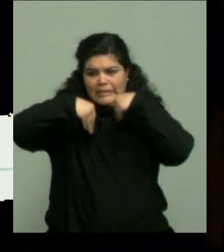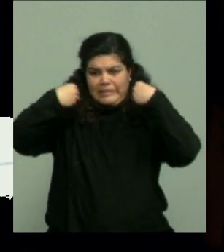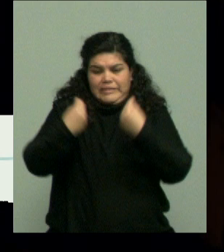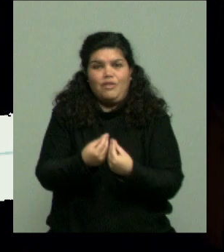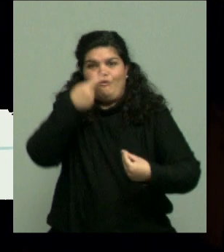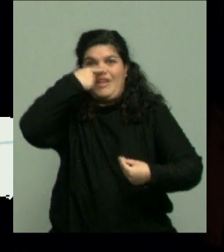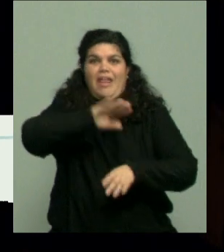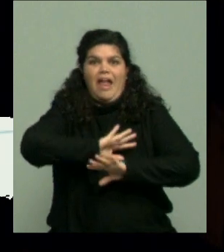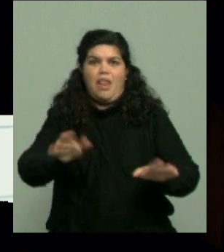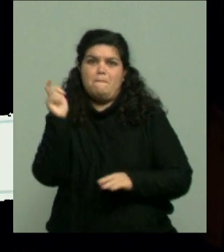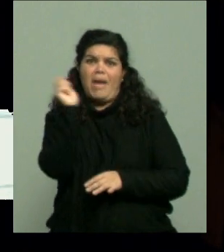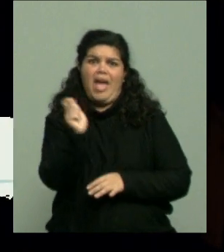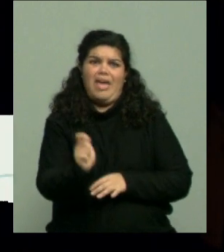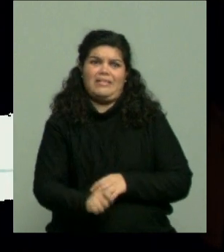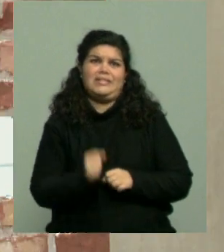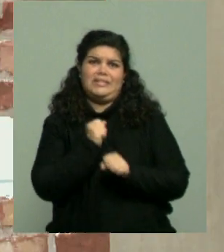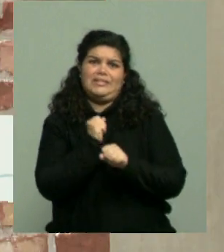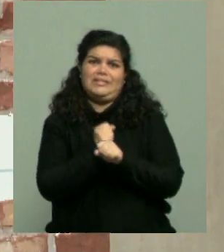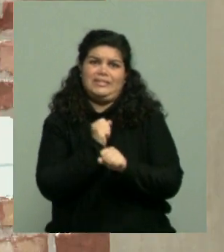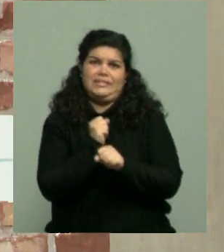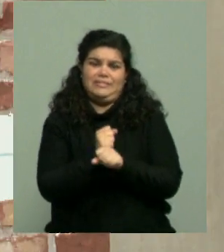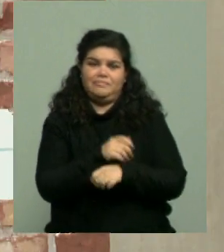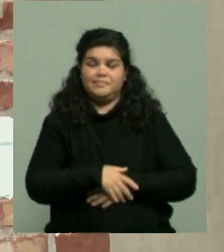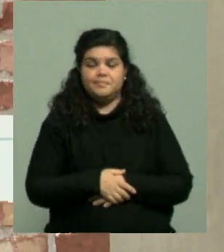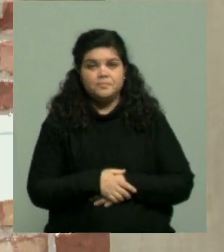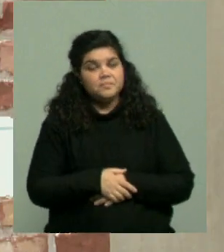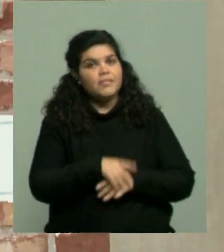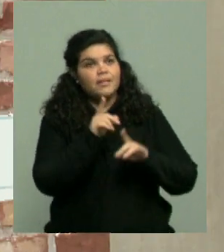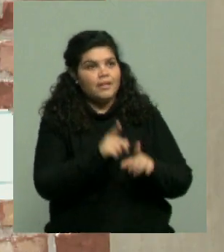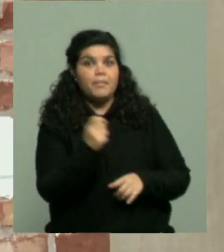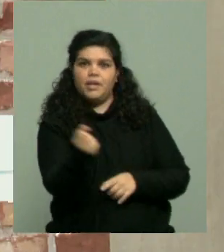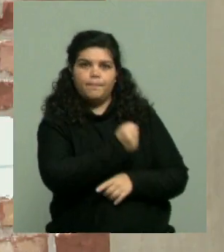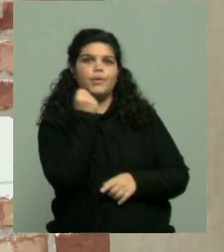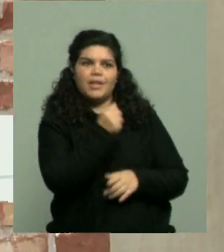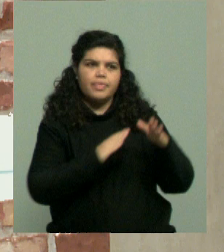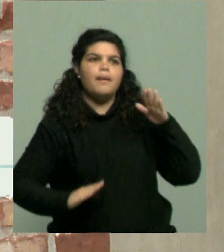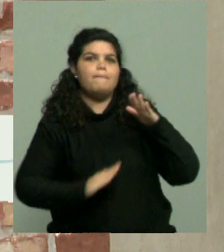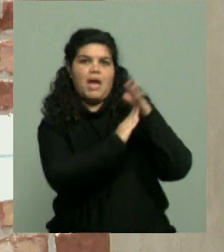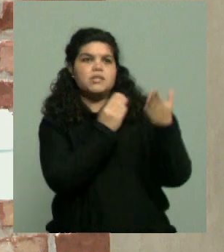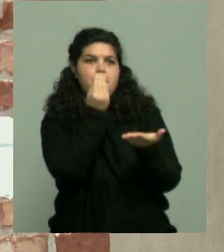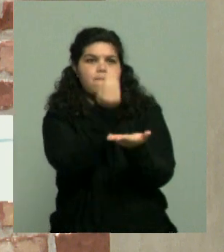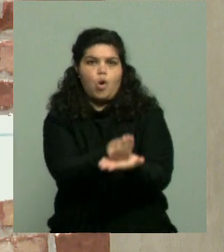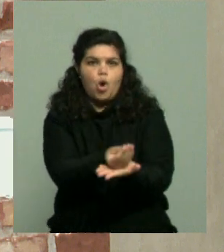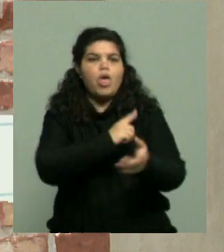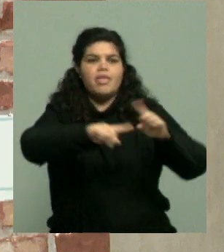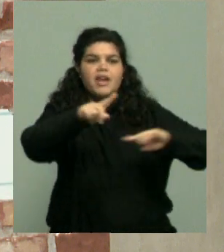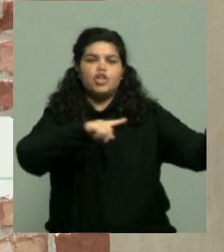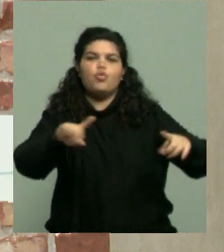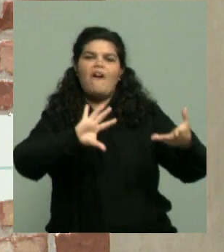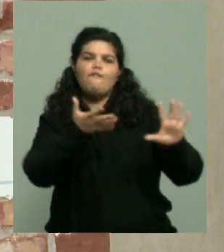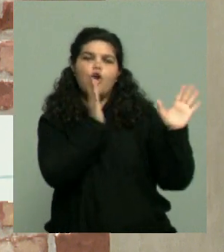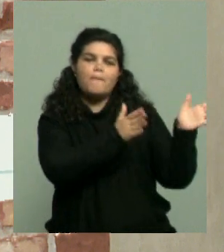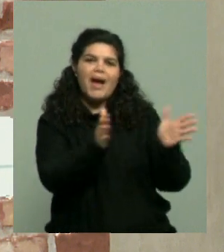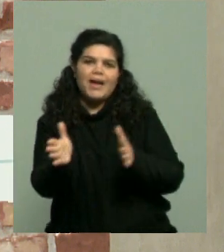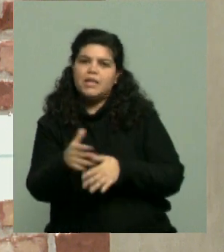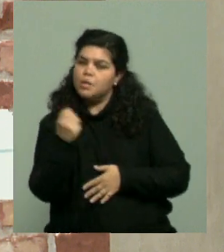funcionamos. También es un trabajo, digo, establecer esas prioridades cuando son tantos. Obviamente todos quieren que su trabajo,